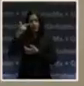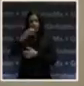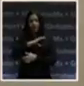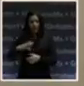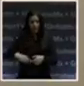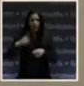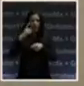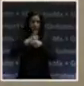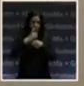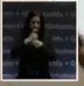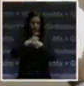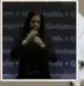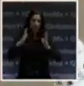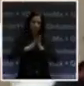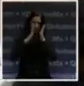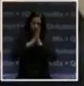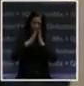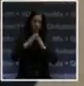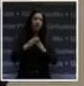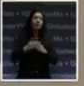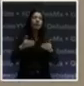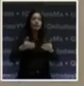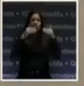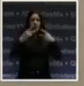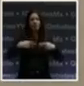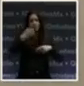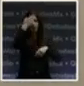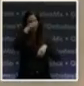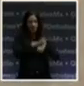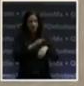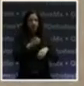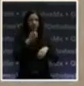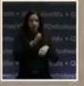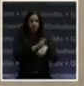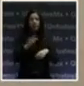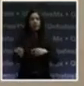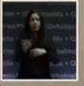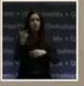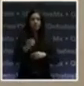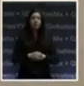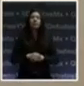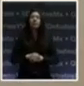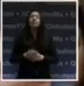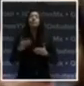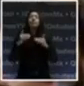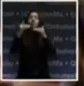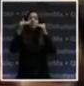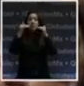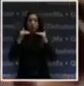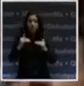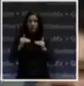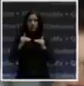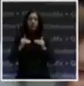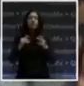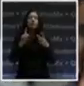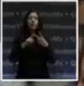esta primera intervención del panel de expertos. Ahora sí, muchas gracias a todos. Ahora vamos a escuchar la otra también,